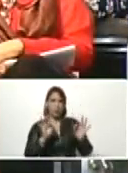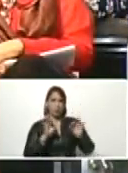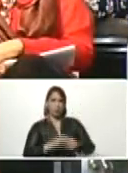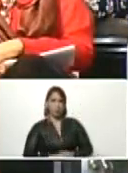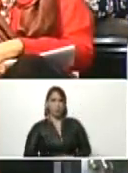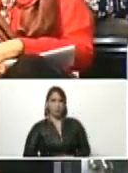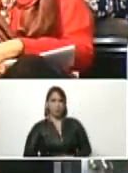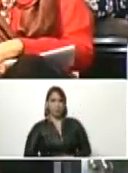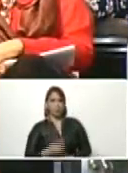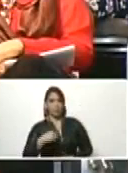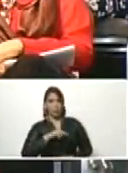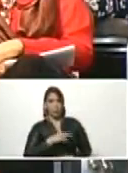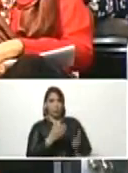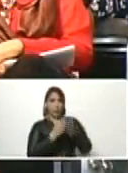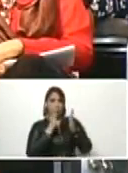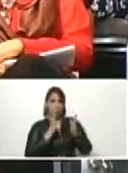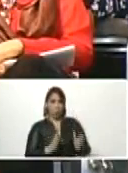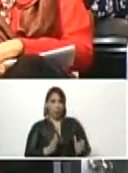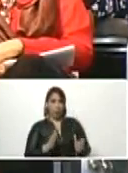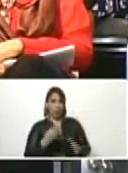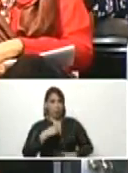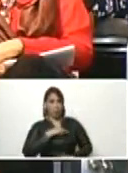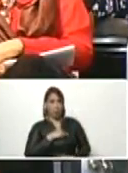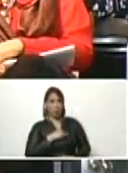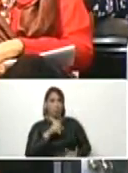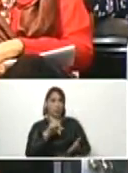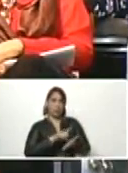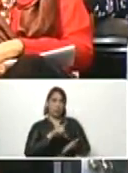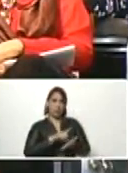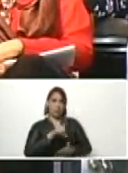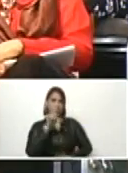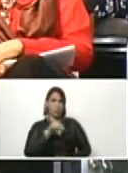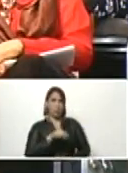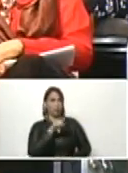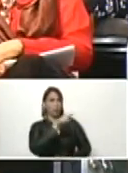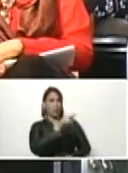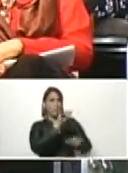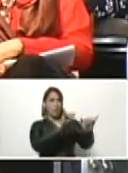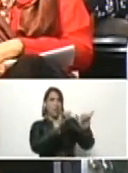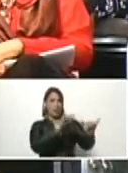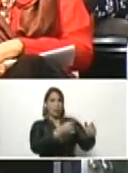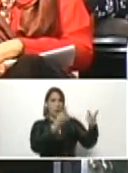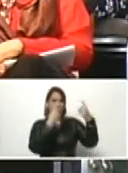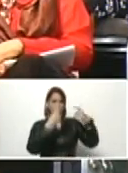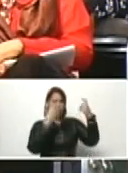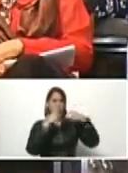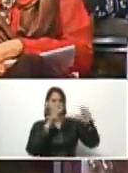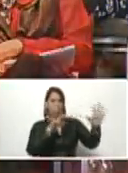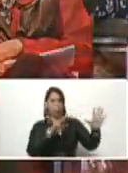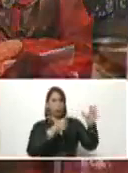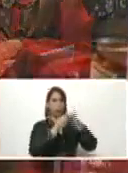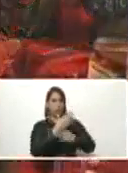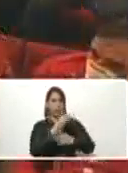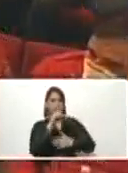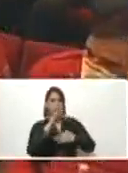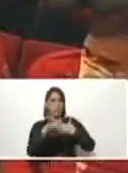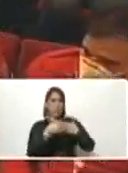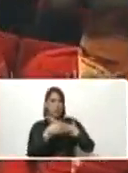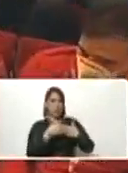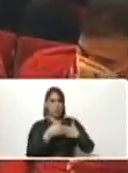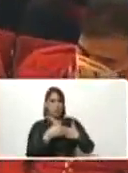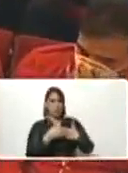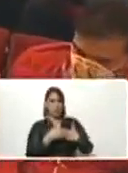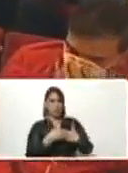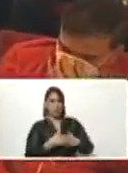para que desde nuestras escuelas, de nuestro liceo, así como usted nos emplazó el 8 de mayo en el cierre del fantástico